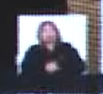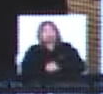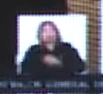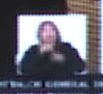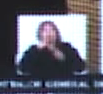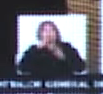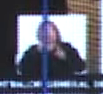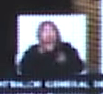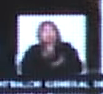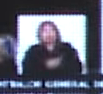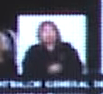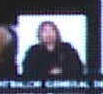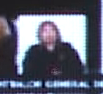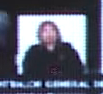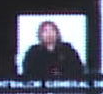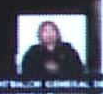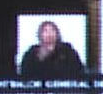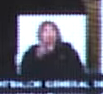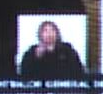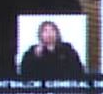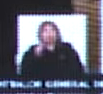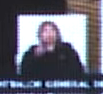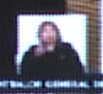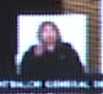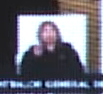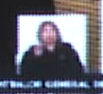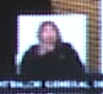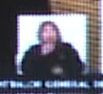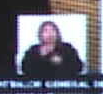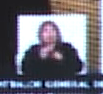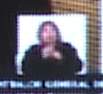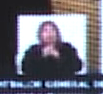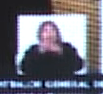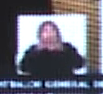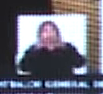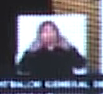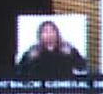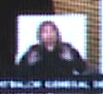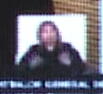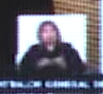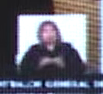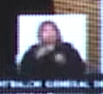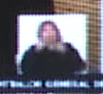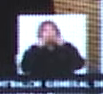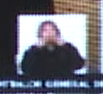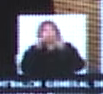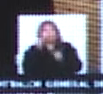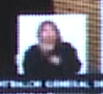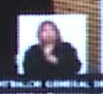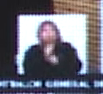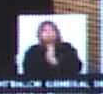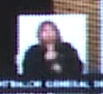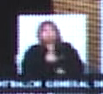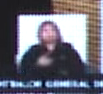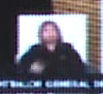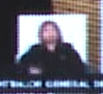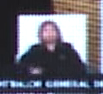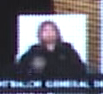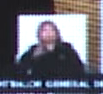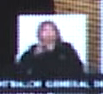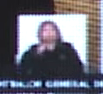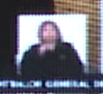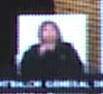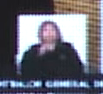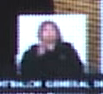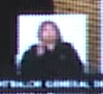no se quiera ver cómo es el proceso de la elección del mismo, que no tiene ninguna restricción de seguridad nacional ni por